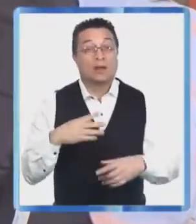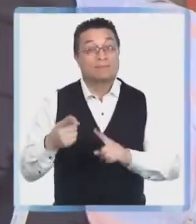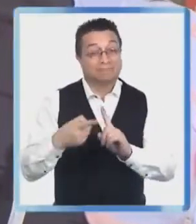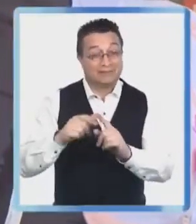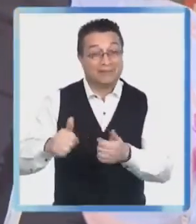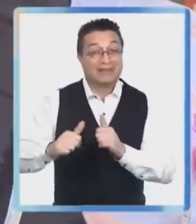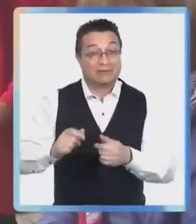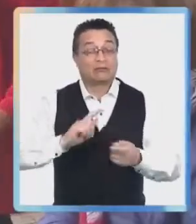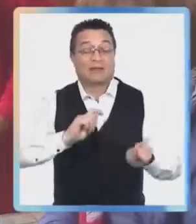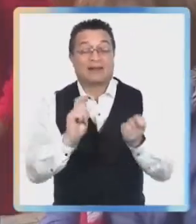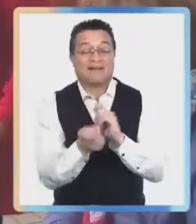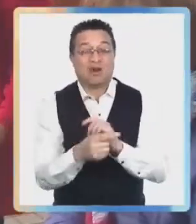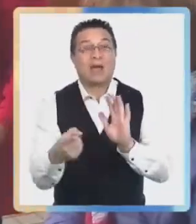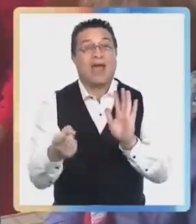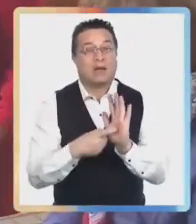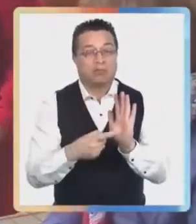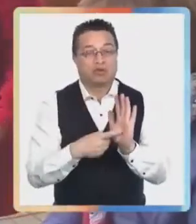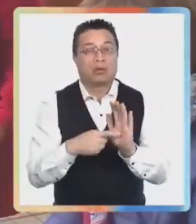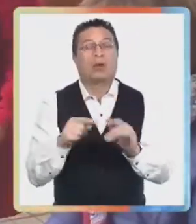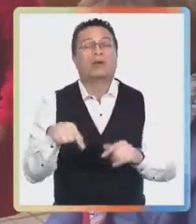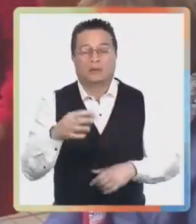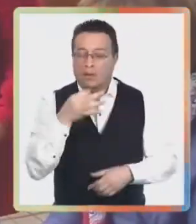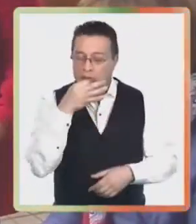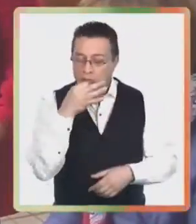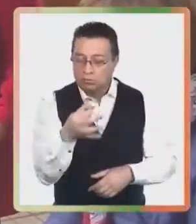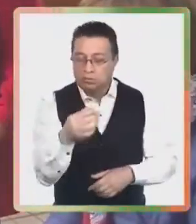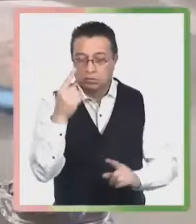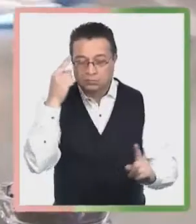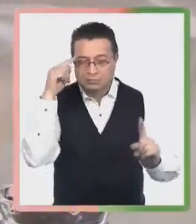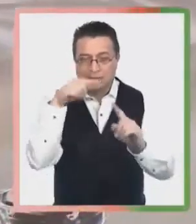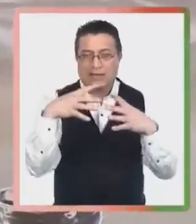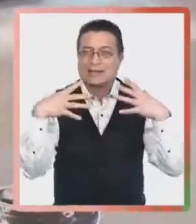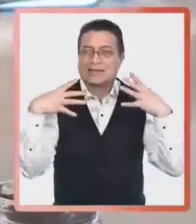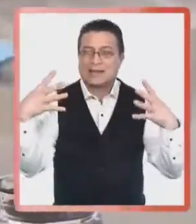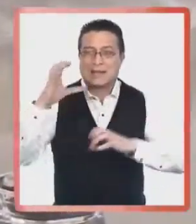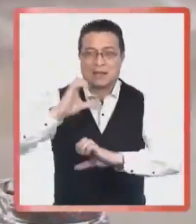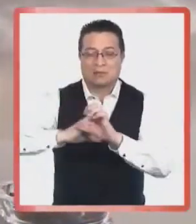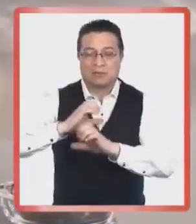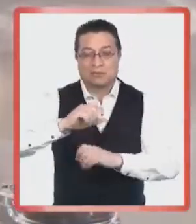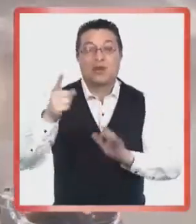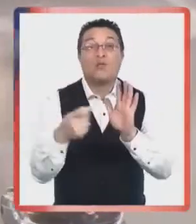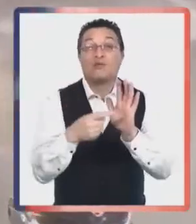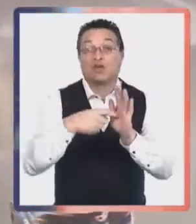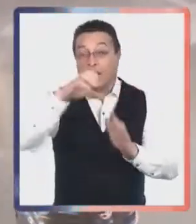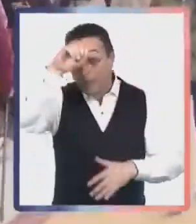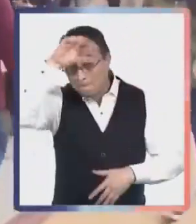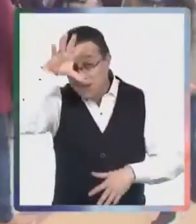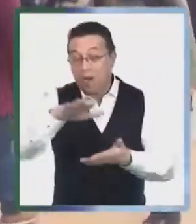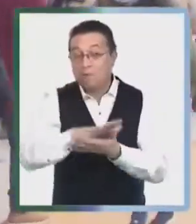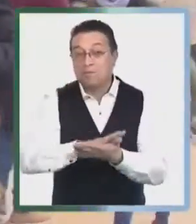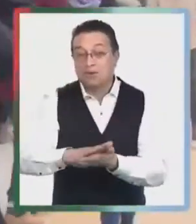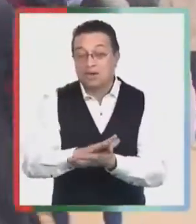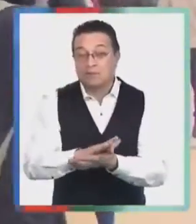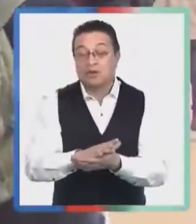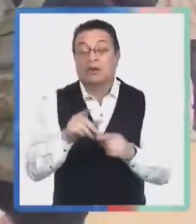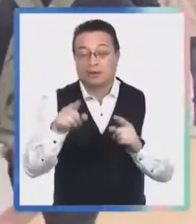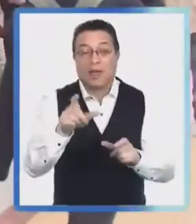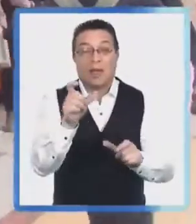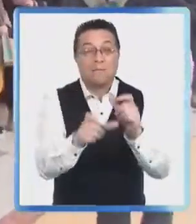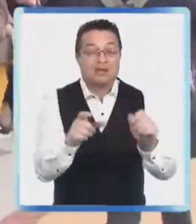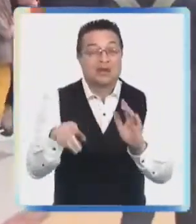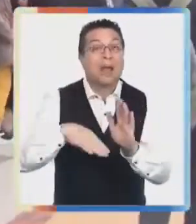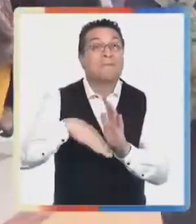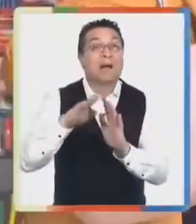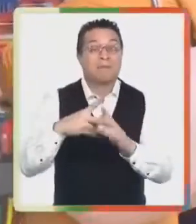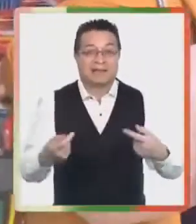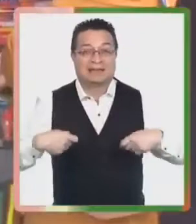gobierno será la reforma tributaria, y aclaró que apuntará a las grandes empresas, con el royalty minero, por ejemplo, y a las personas de